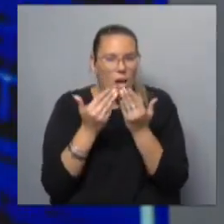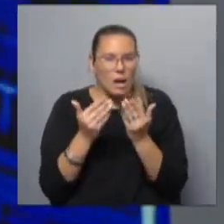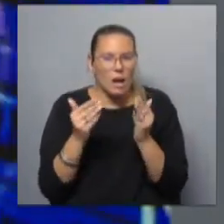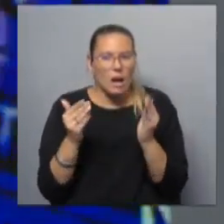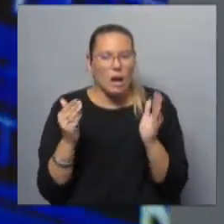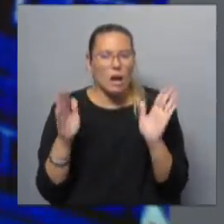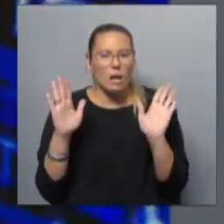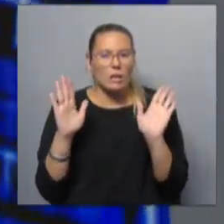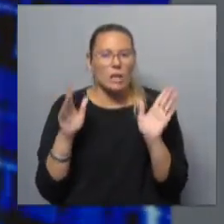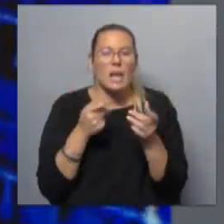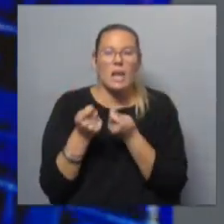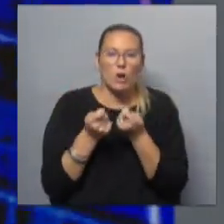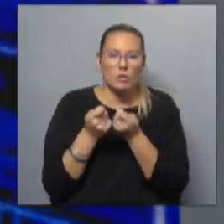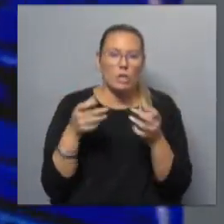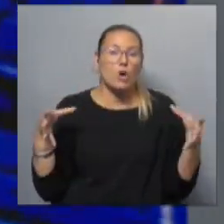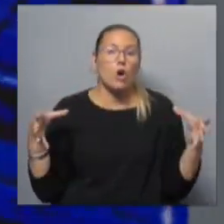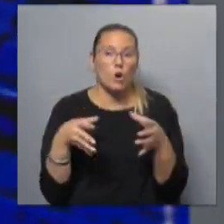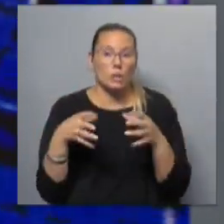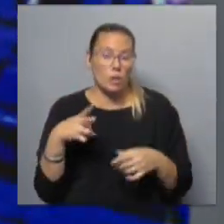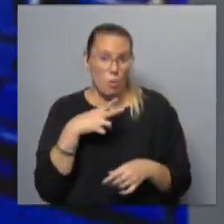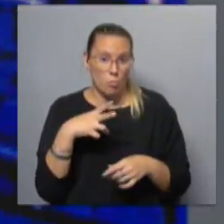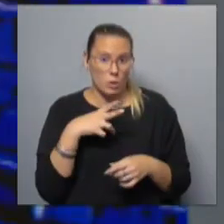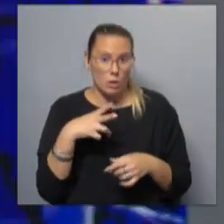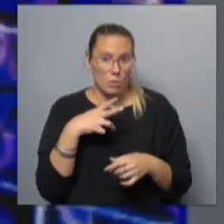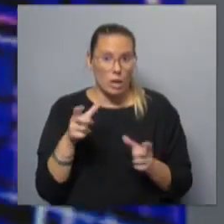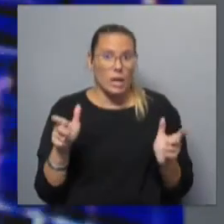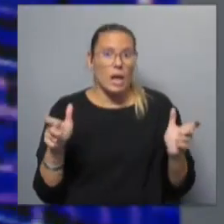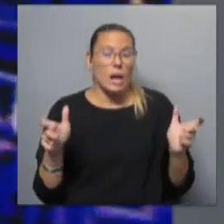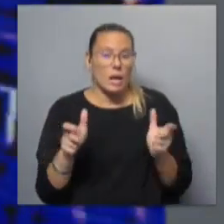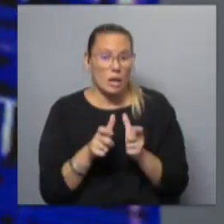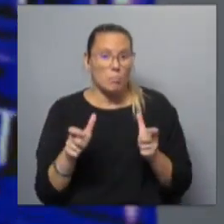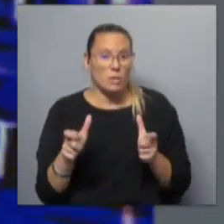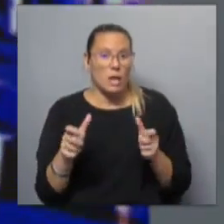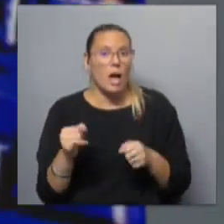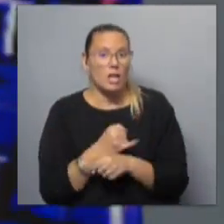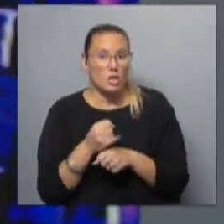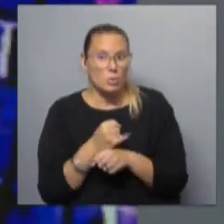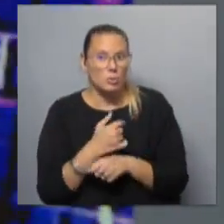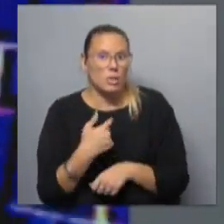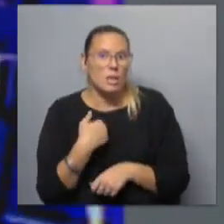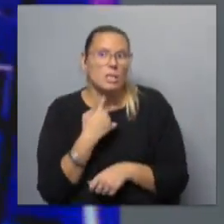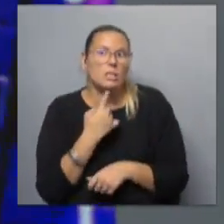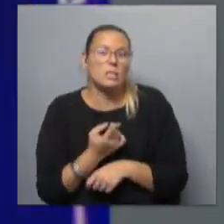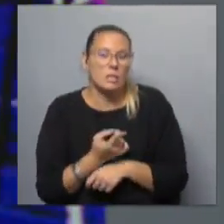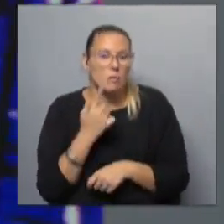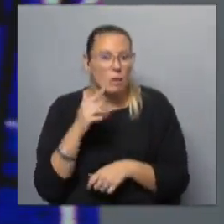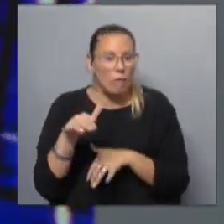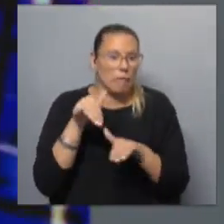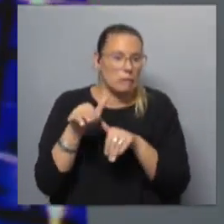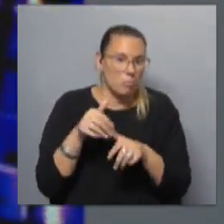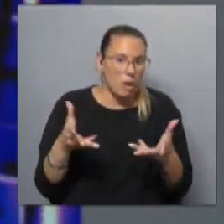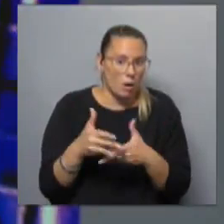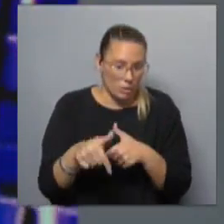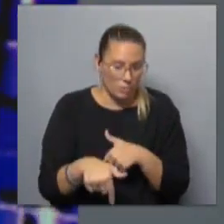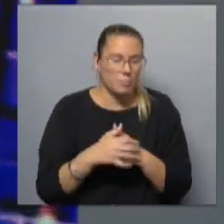los ámbitos de negociación colectiva del sector privado que a la Cámara de Industria le interesan y en los que tiene que sentarse a partir de la convocatoria que estaba